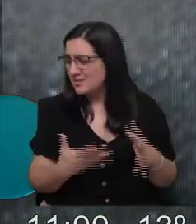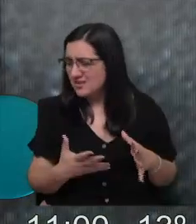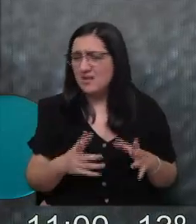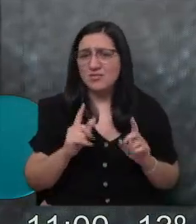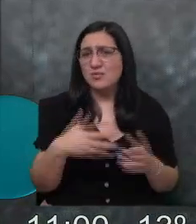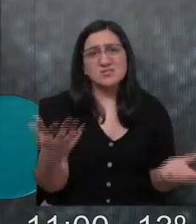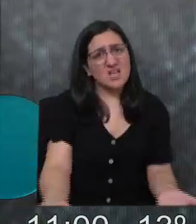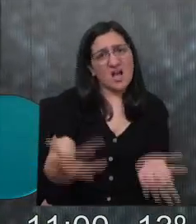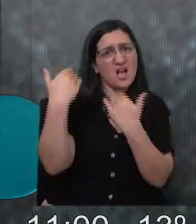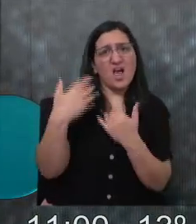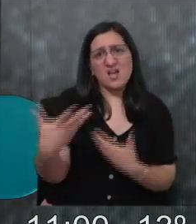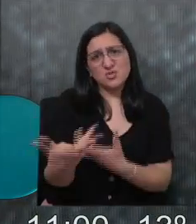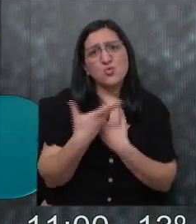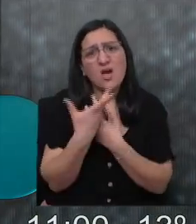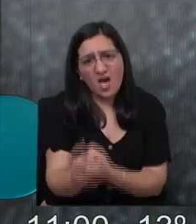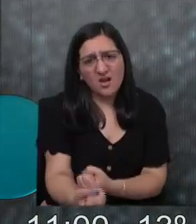que sacar, la tuvieron que ayudar.